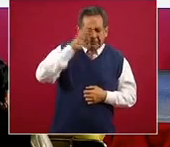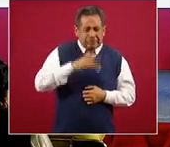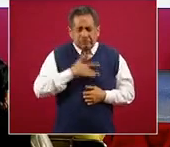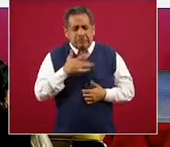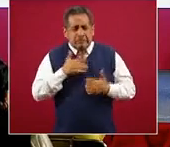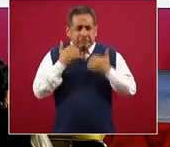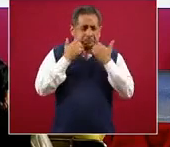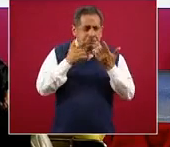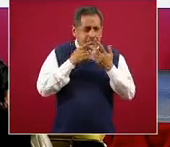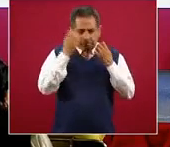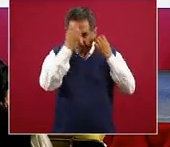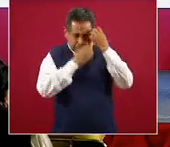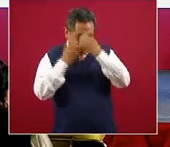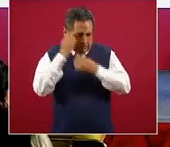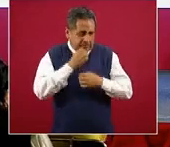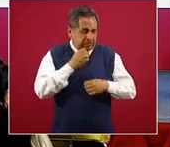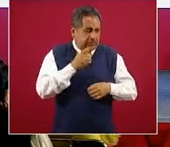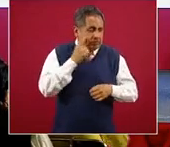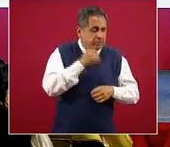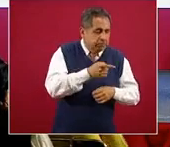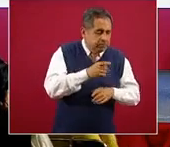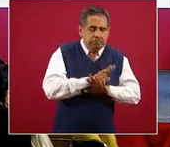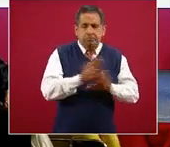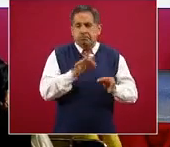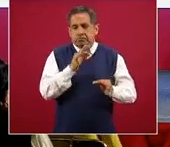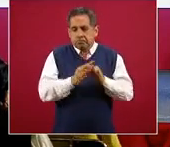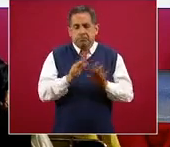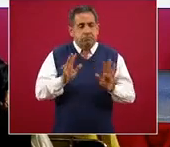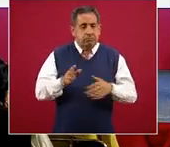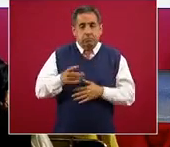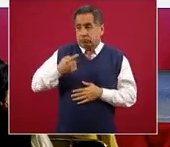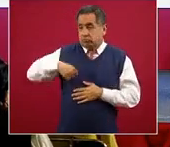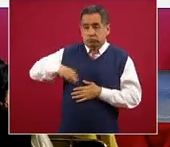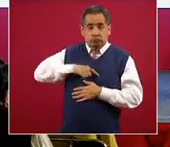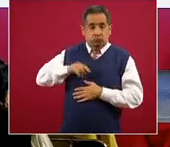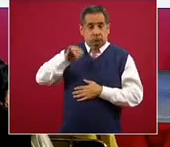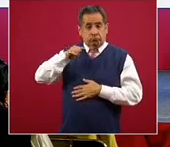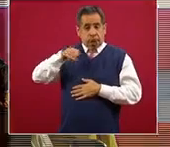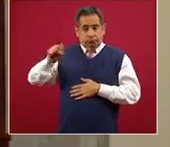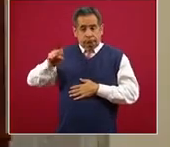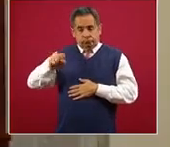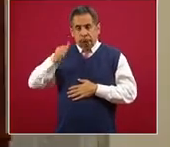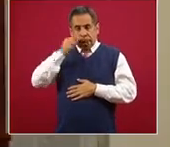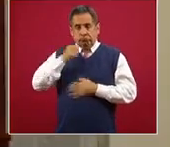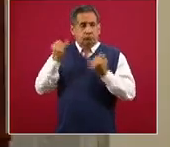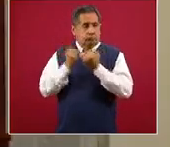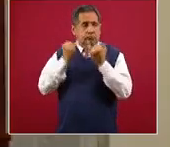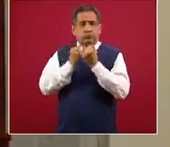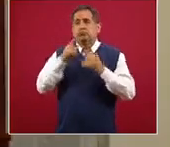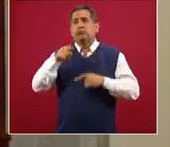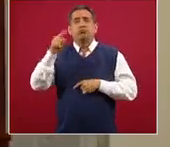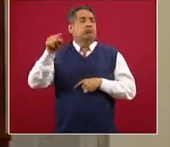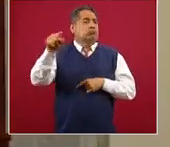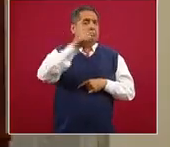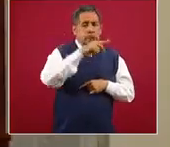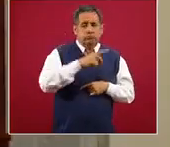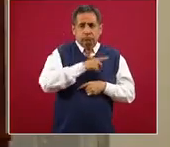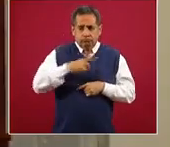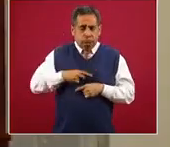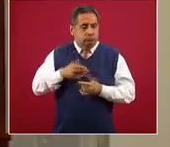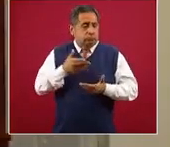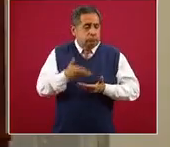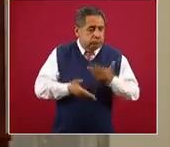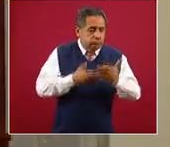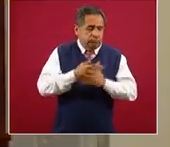síntomas, hemos seguido a sus contactos. Nosotros como empresa, y como lo deben hacer todas las empresas, tenemos un